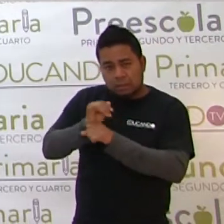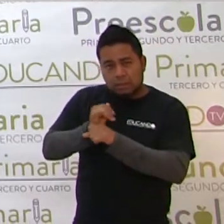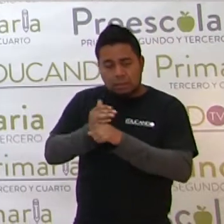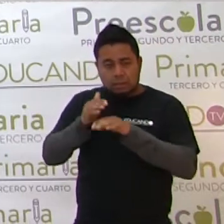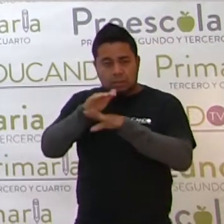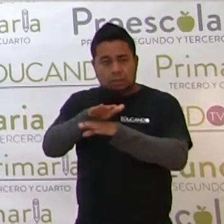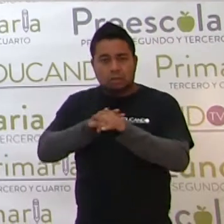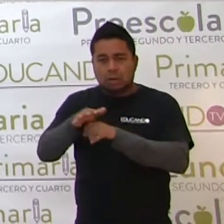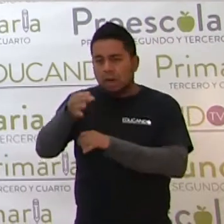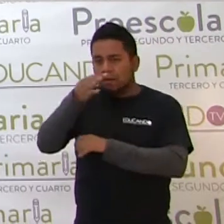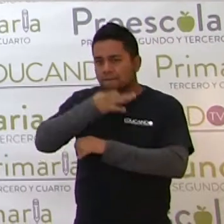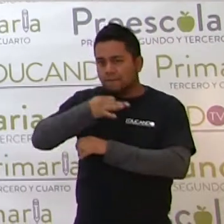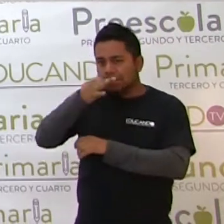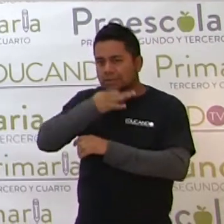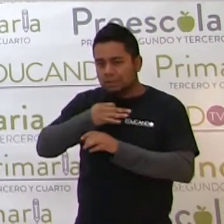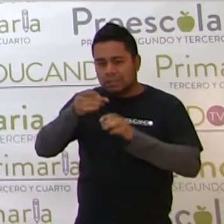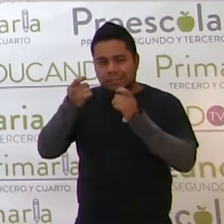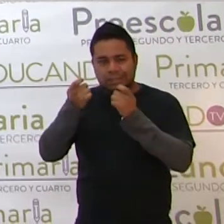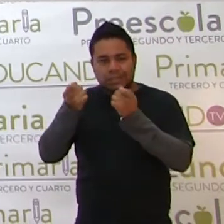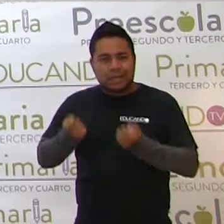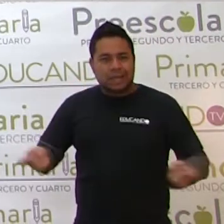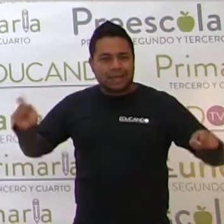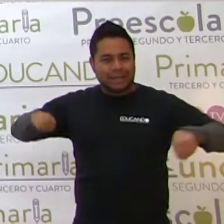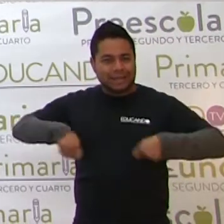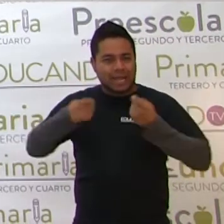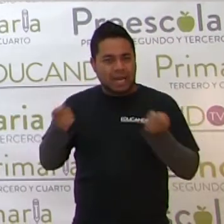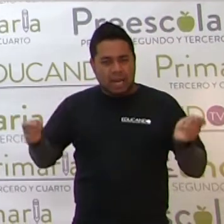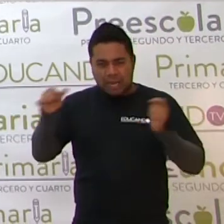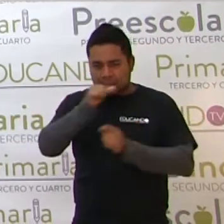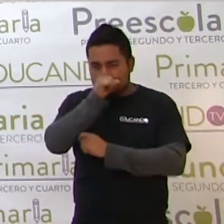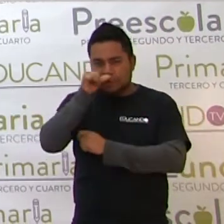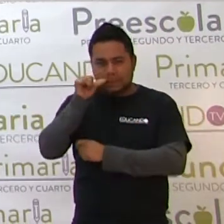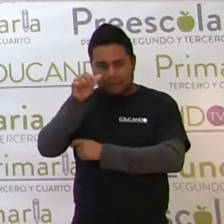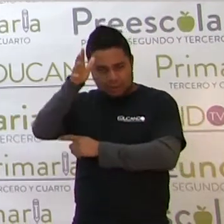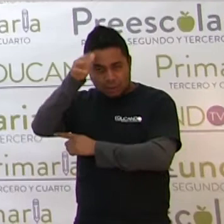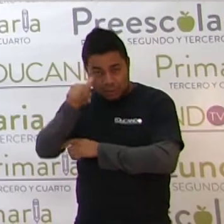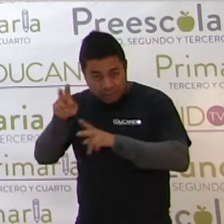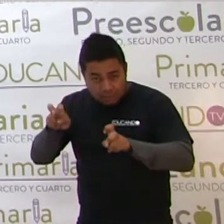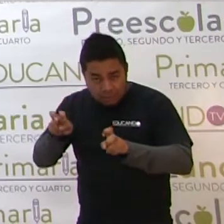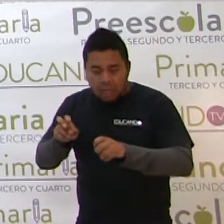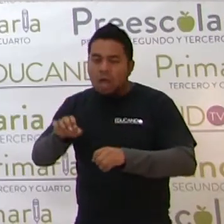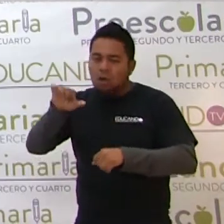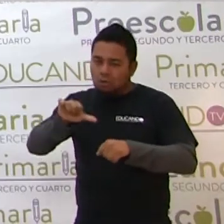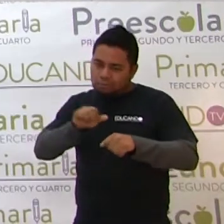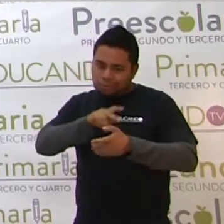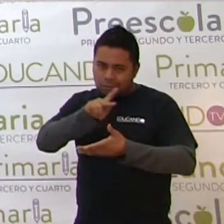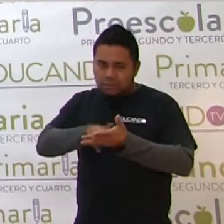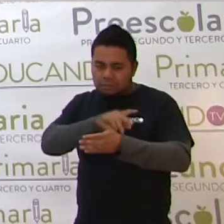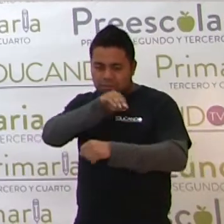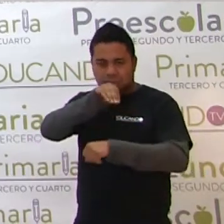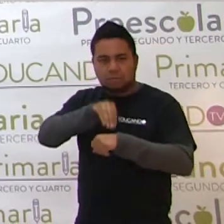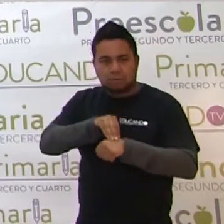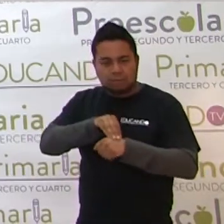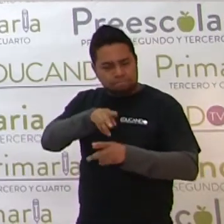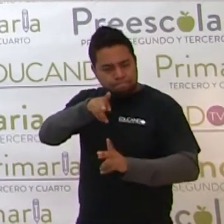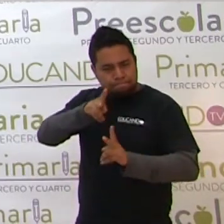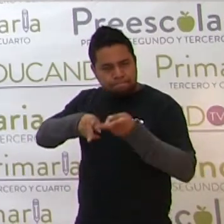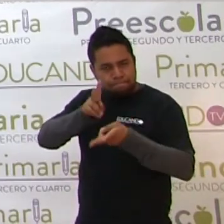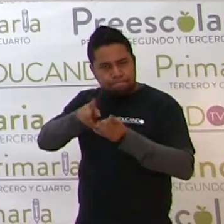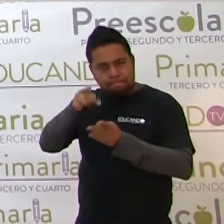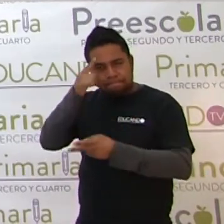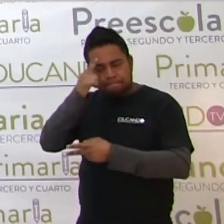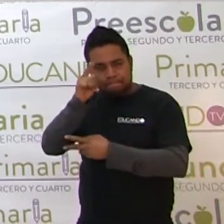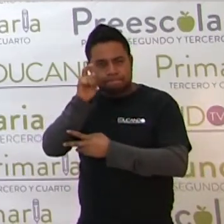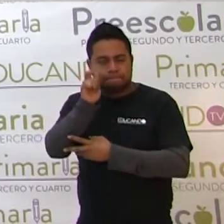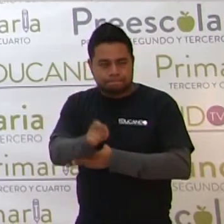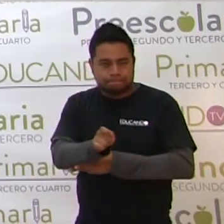las fiestas de la Guelaguetza? ¿Sí recuerdas el tema? Bueno, hoy lo vamos a seguir retomando, platicando para que